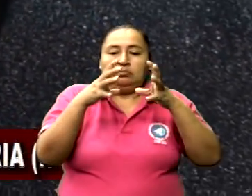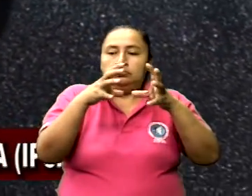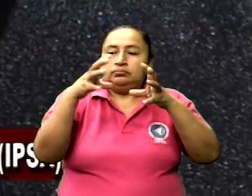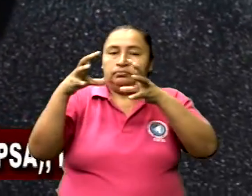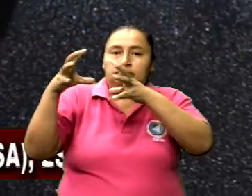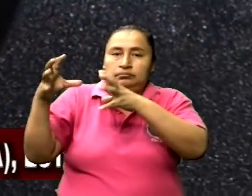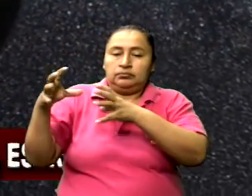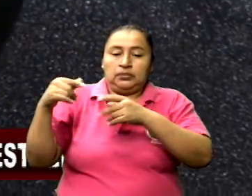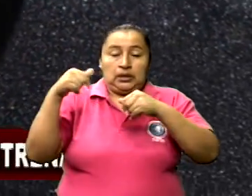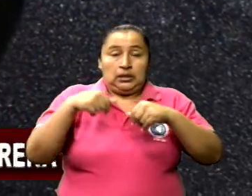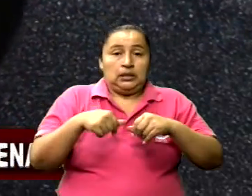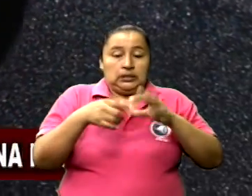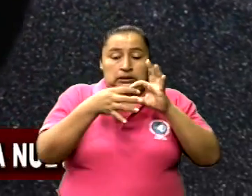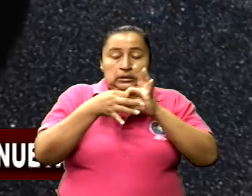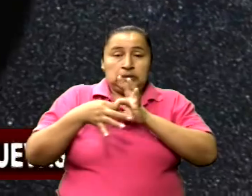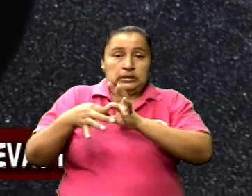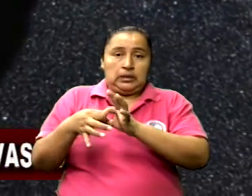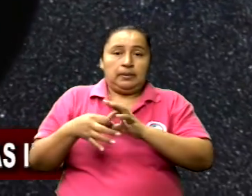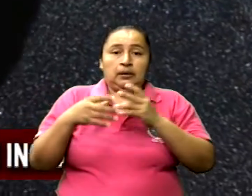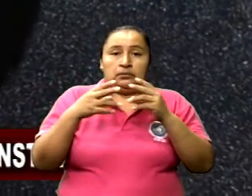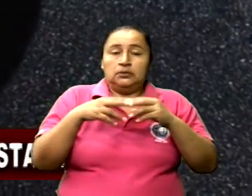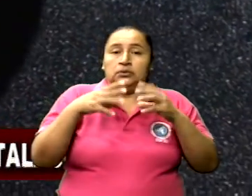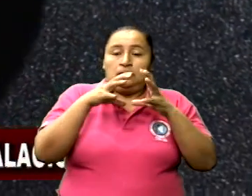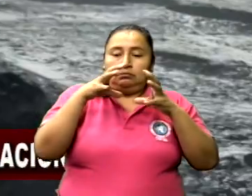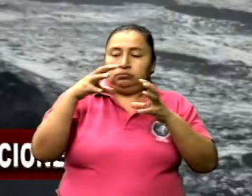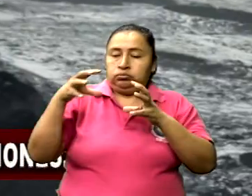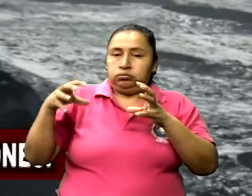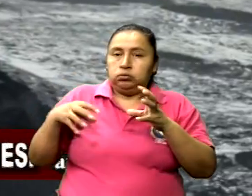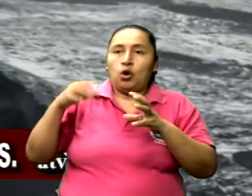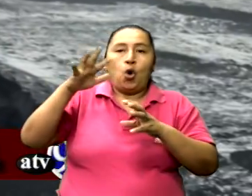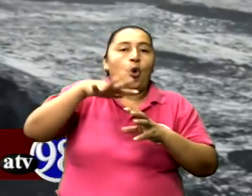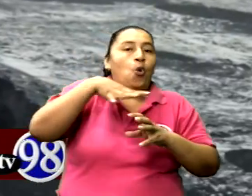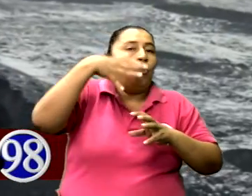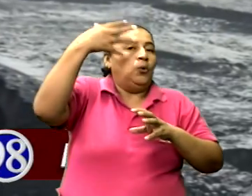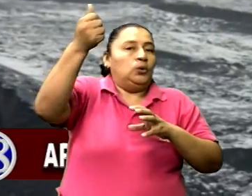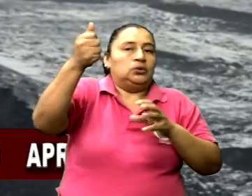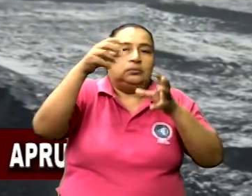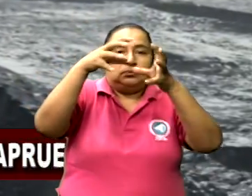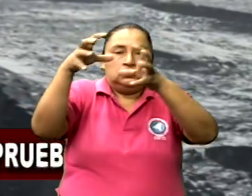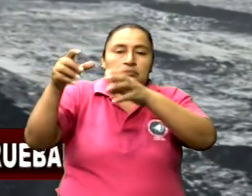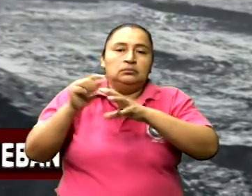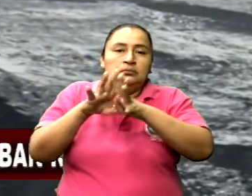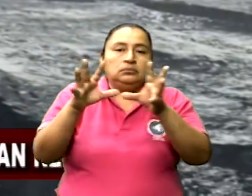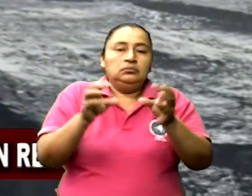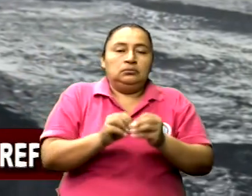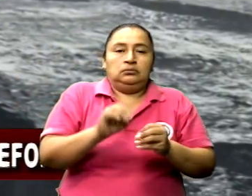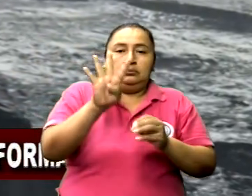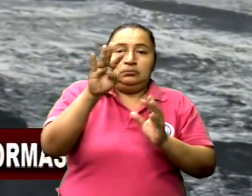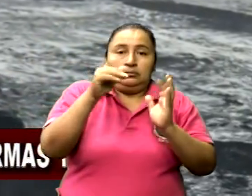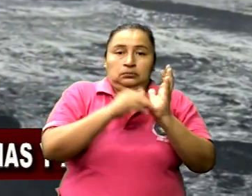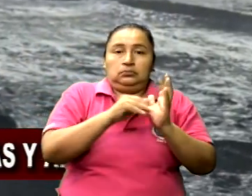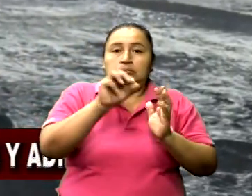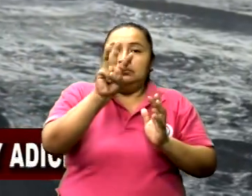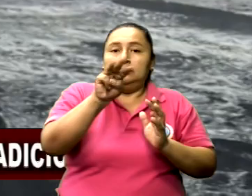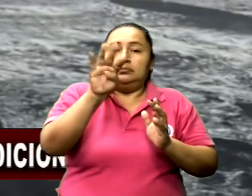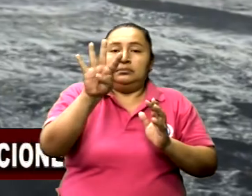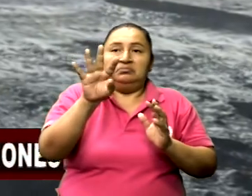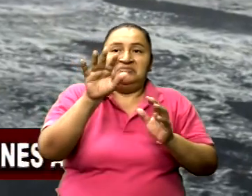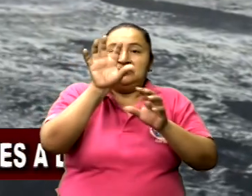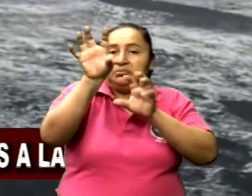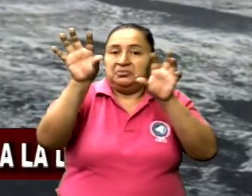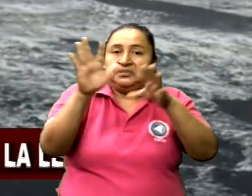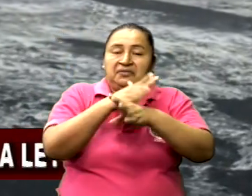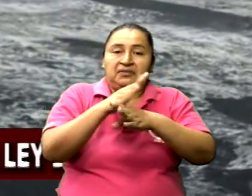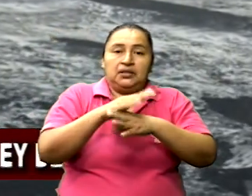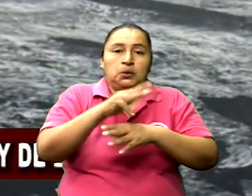fuera de nuestro sistema solar, exoplanetas, que incluye un total de 4.034 objetos con